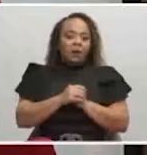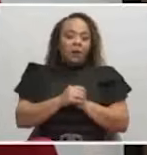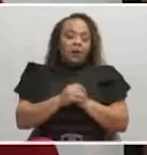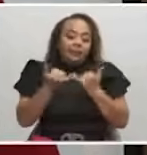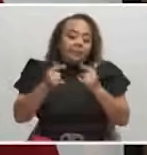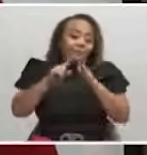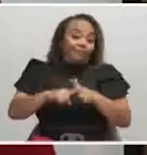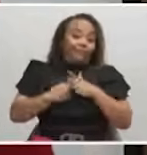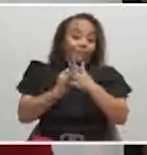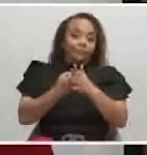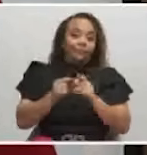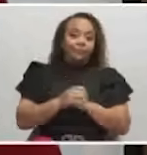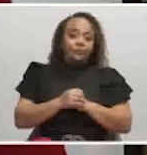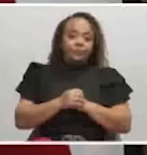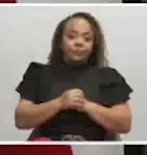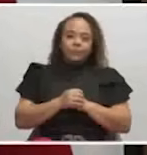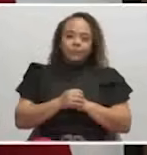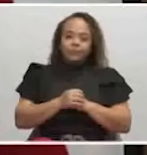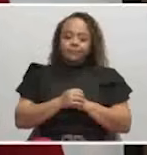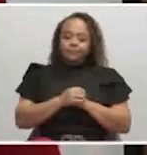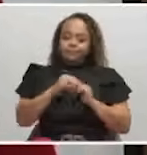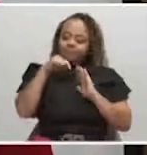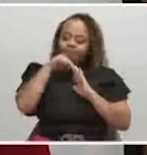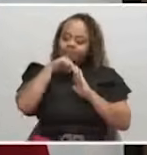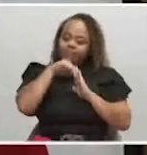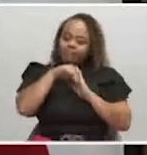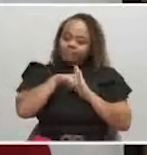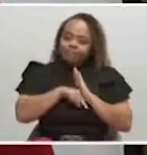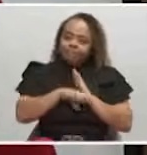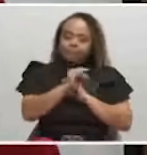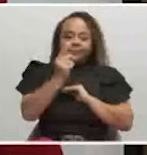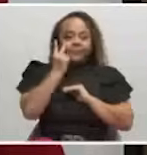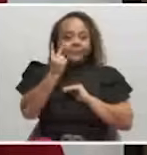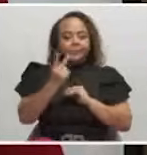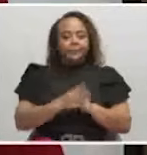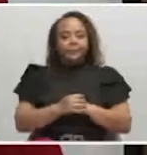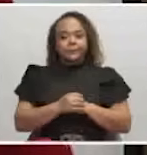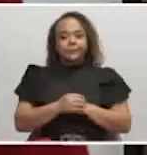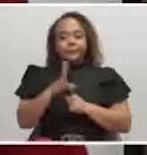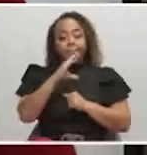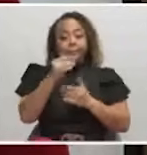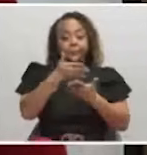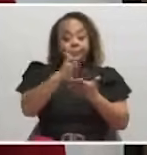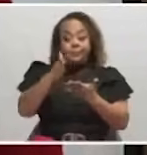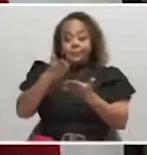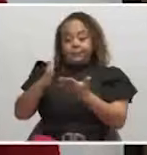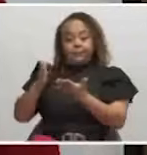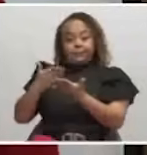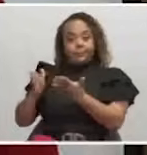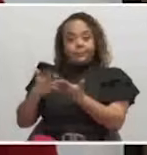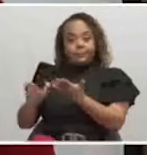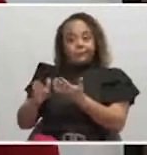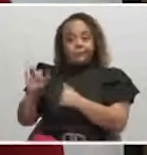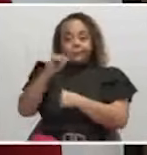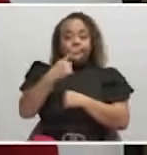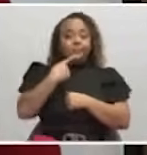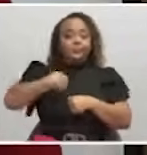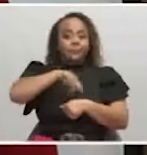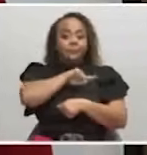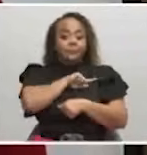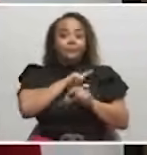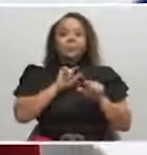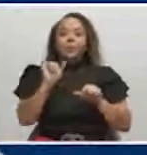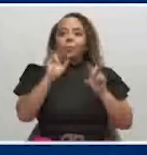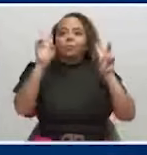hay que empezar a meter ese bisturí y empezar a ver qué y a sacar, como decimos nosotros, ese